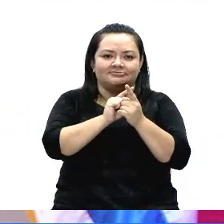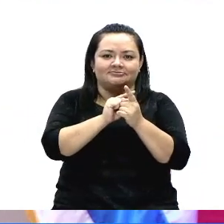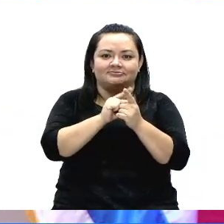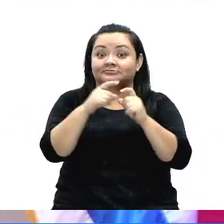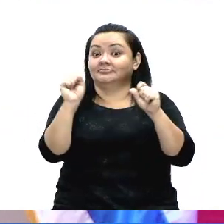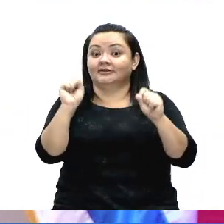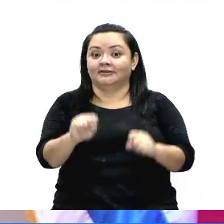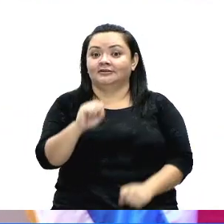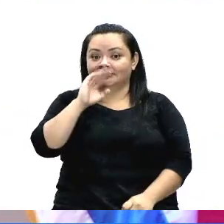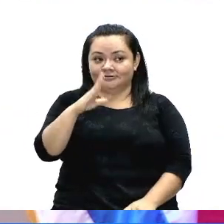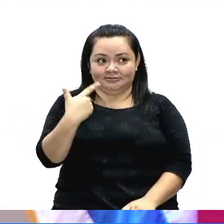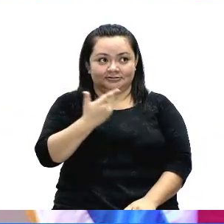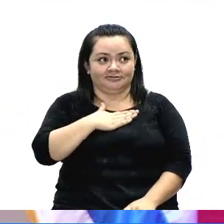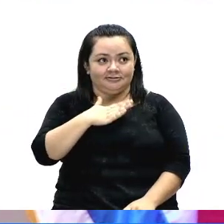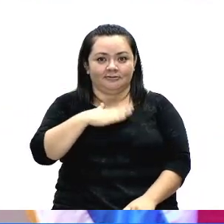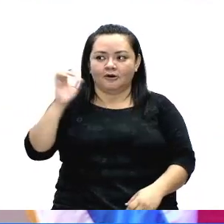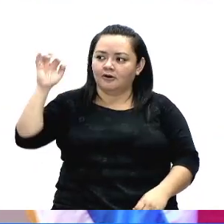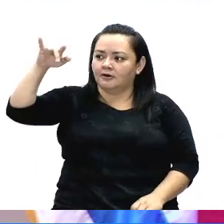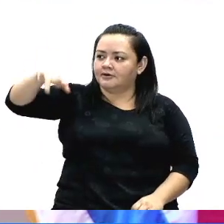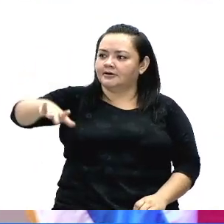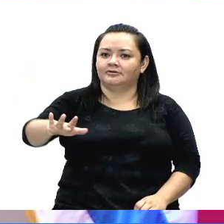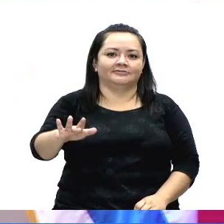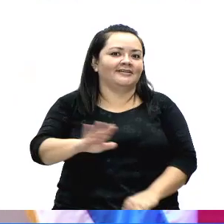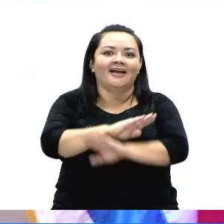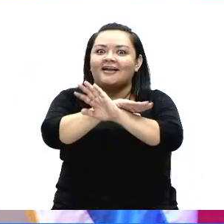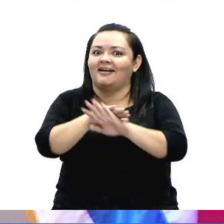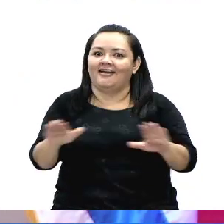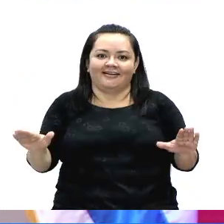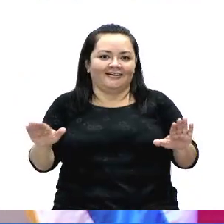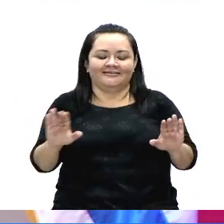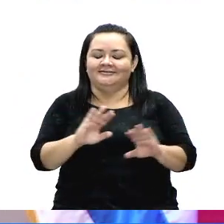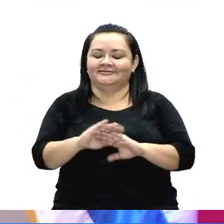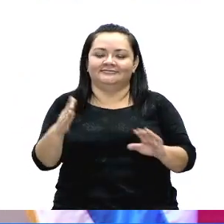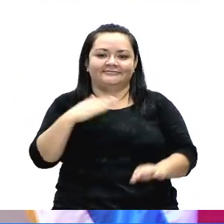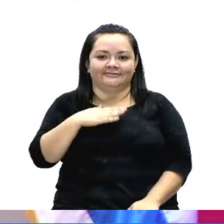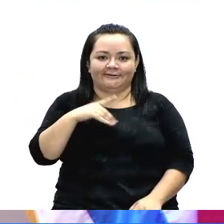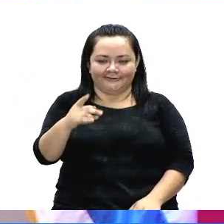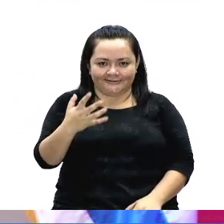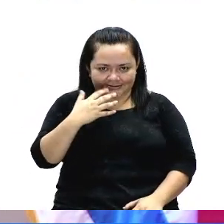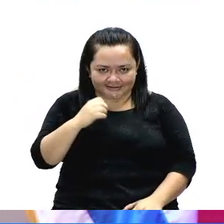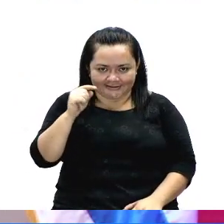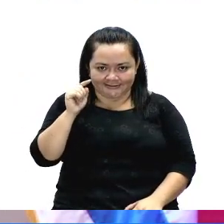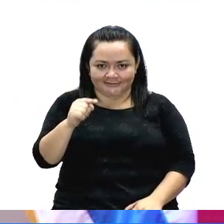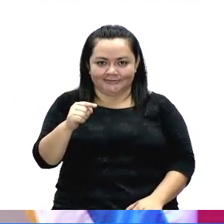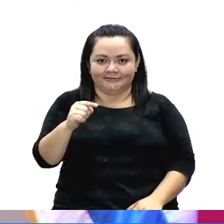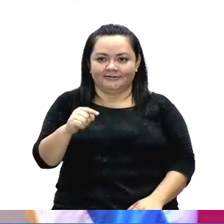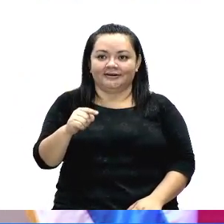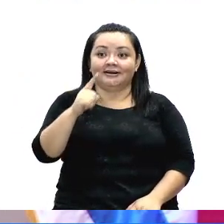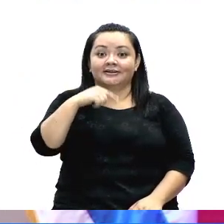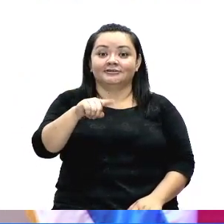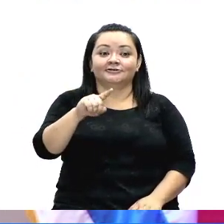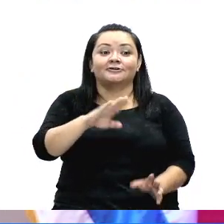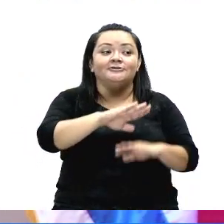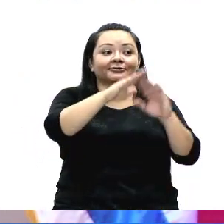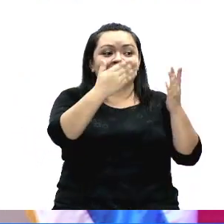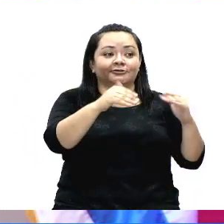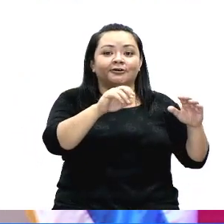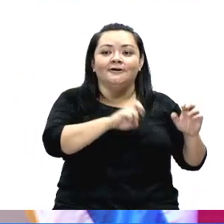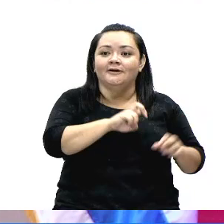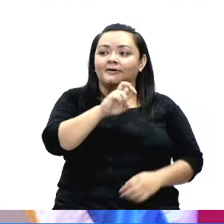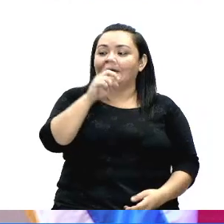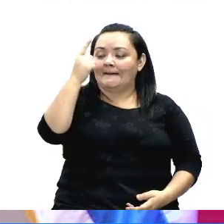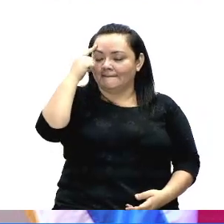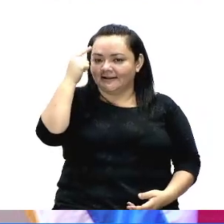no podían decir tenemos tales ríos tenemos tal no no tenían nada y si quiere todavía ellos salieron de egipto siguiendo